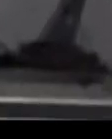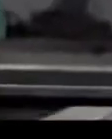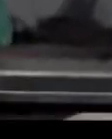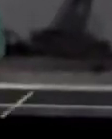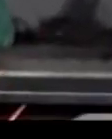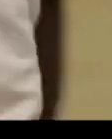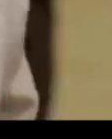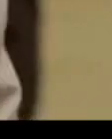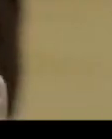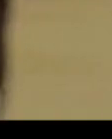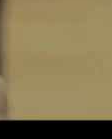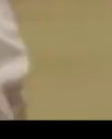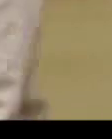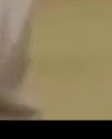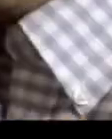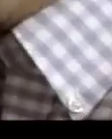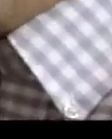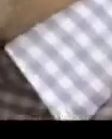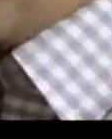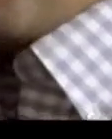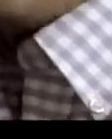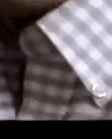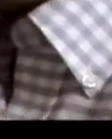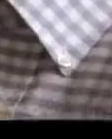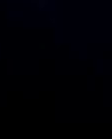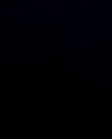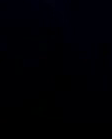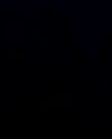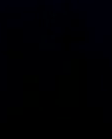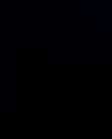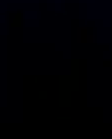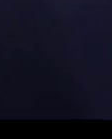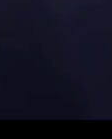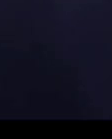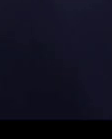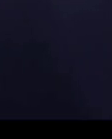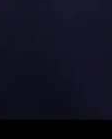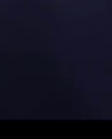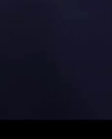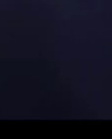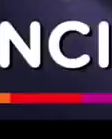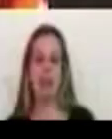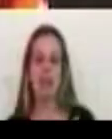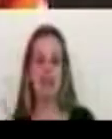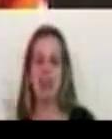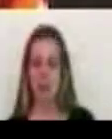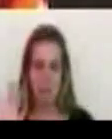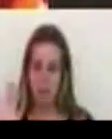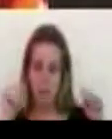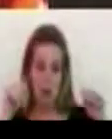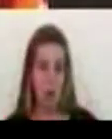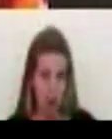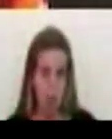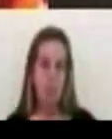El Estado no tiene que quedarse con el fruto de tu trabajo. En mi gobierno, los trabajadores no van a pagar impuesto a las ganancias. ¿Qué propone el